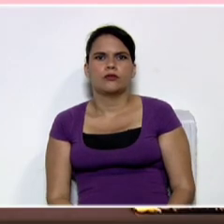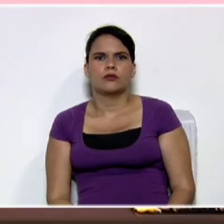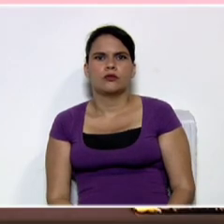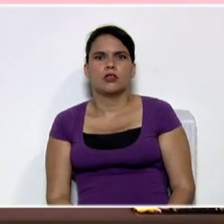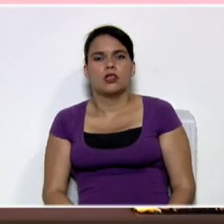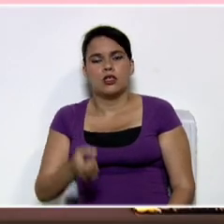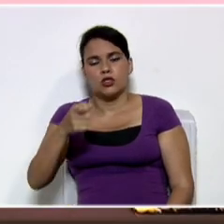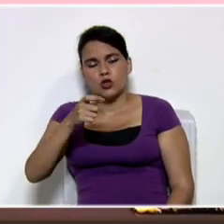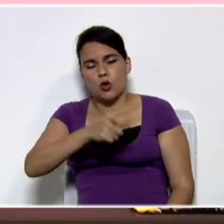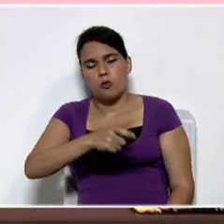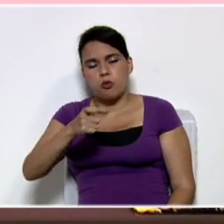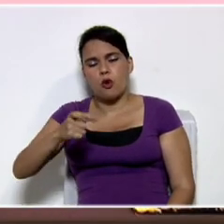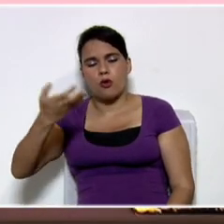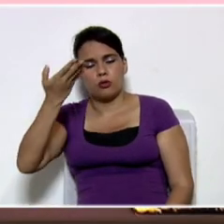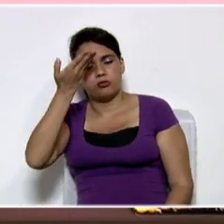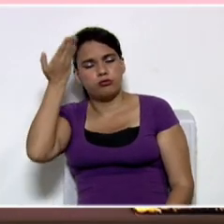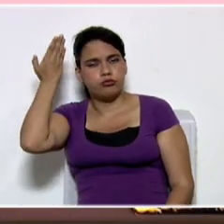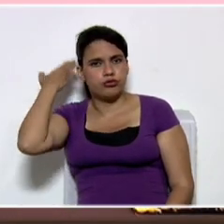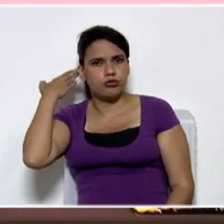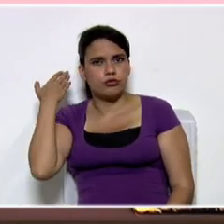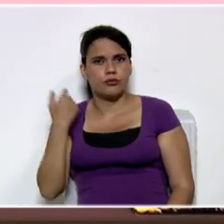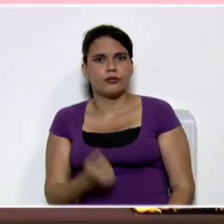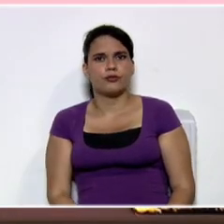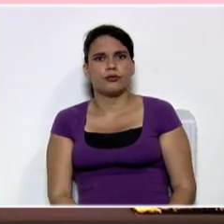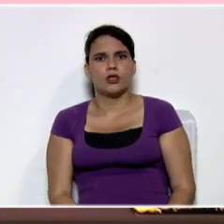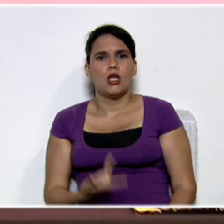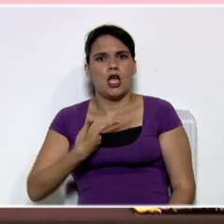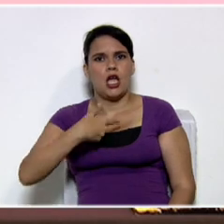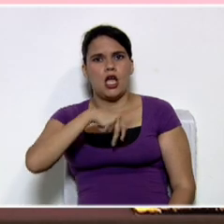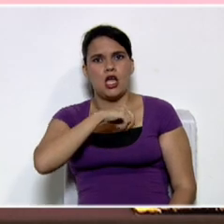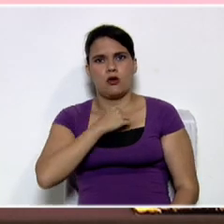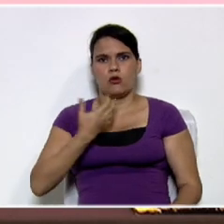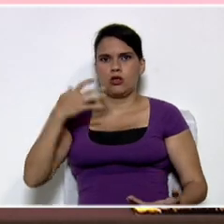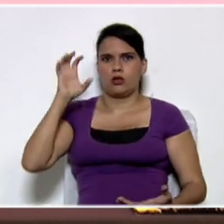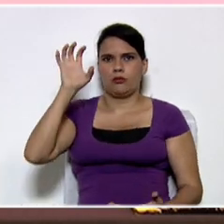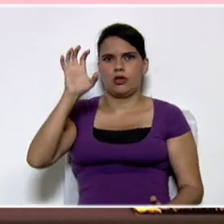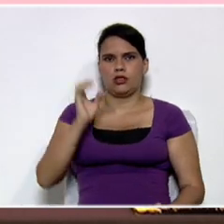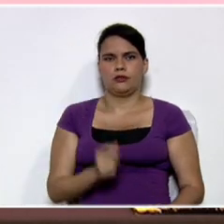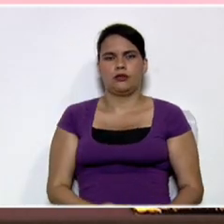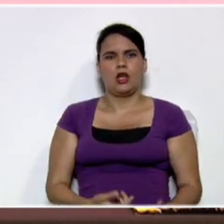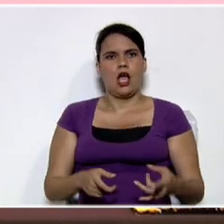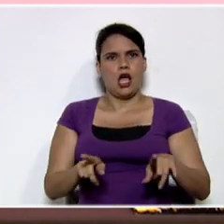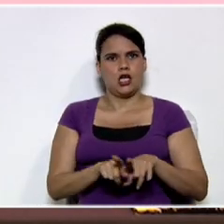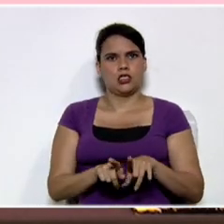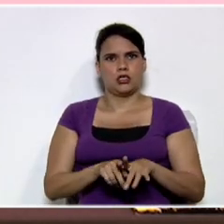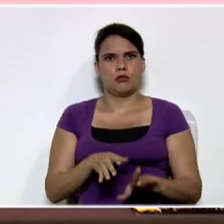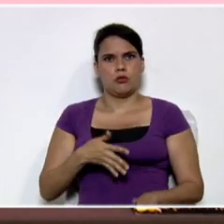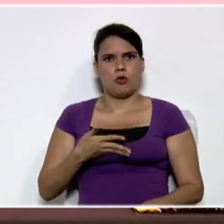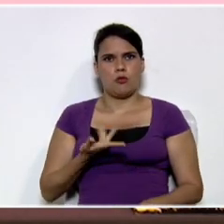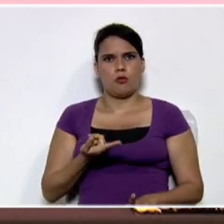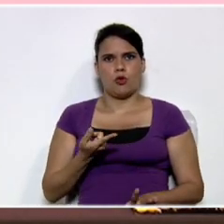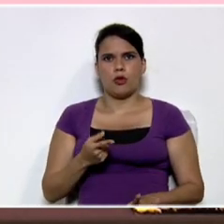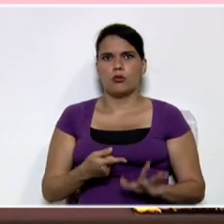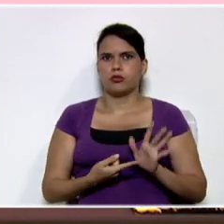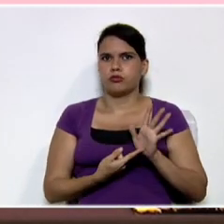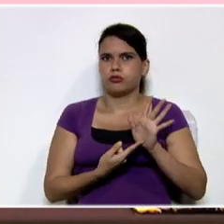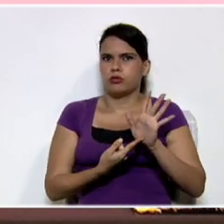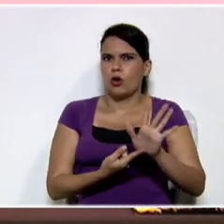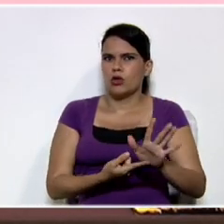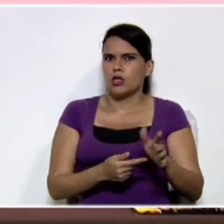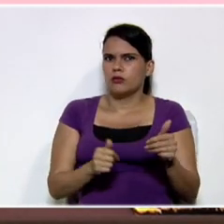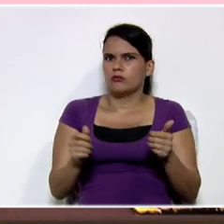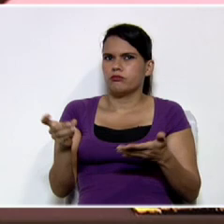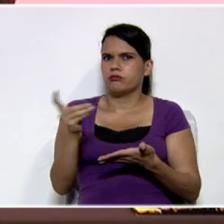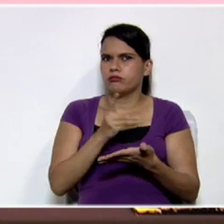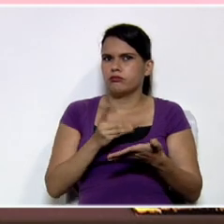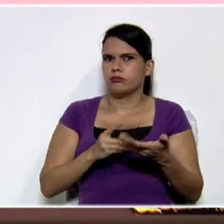civilizaciones anteriormente existentes en nuestro país. Asimismo, podemos señalar algunos petroglifos